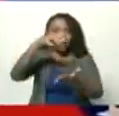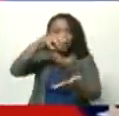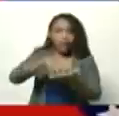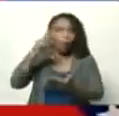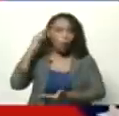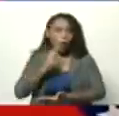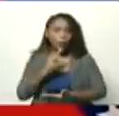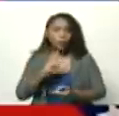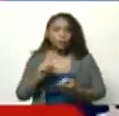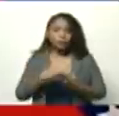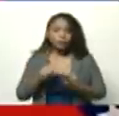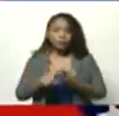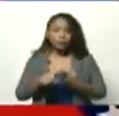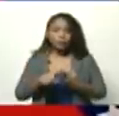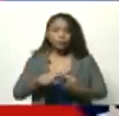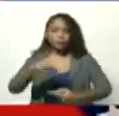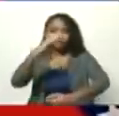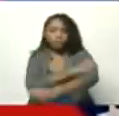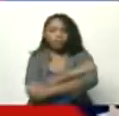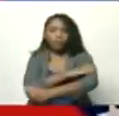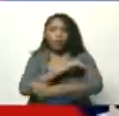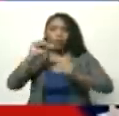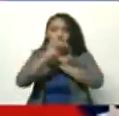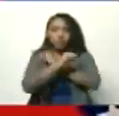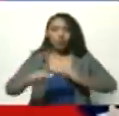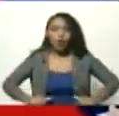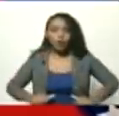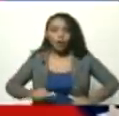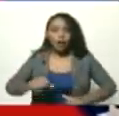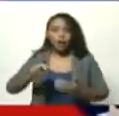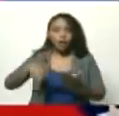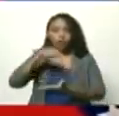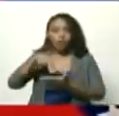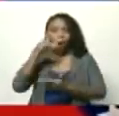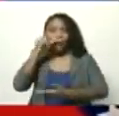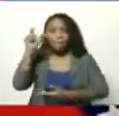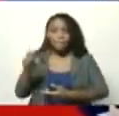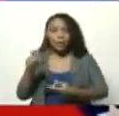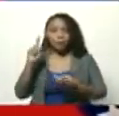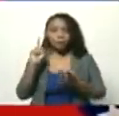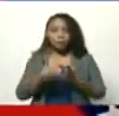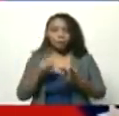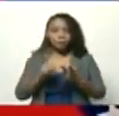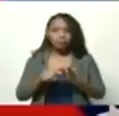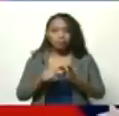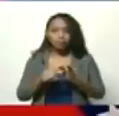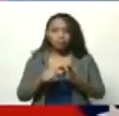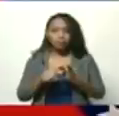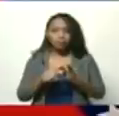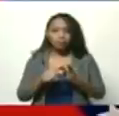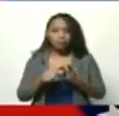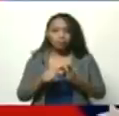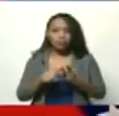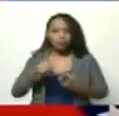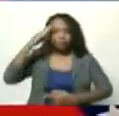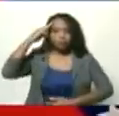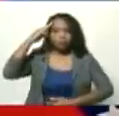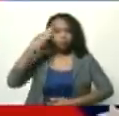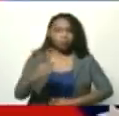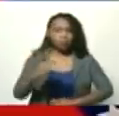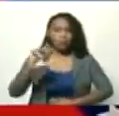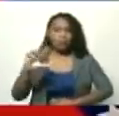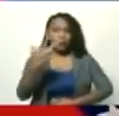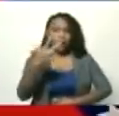Bolívar, capitán Guardia Nacional Antonio José Barrios González, comandante de la